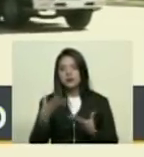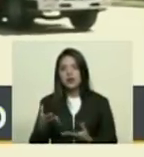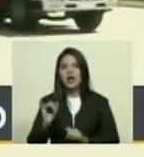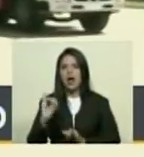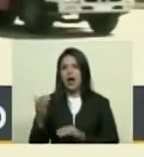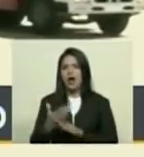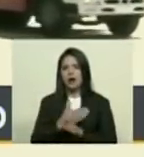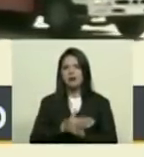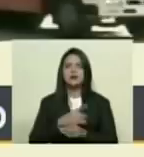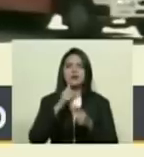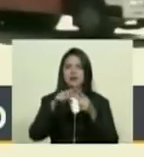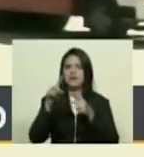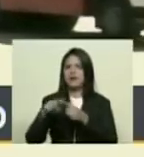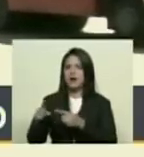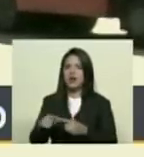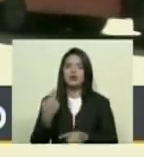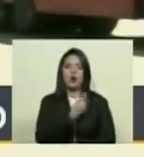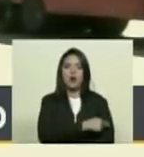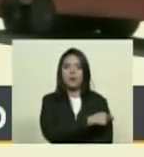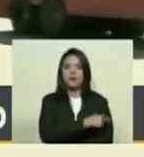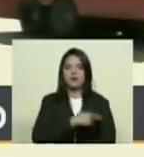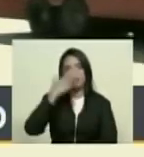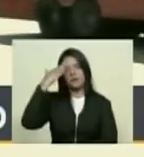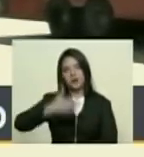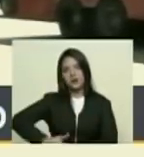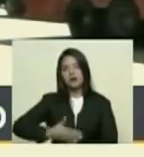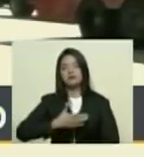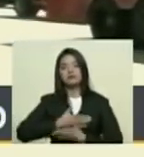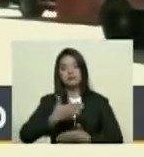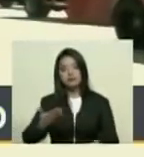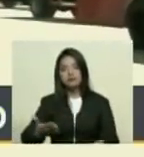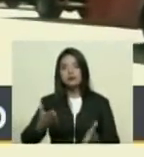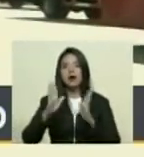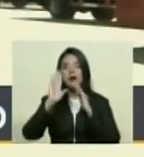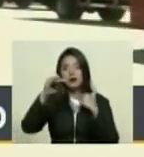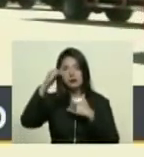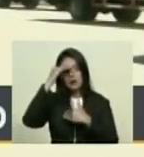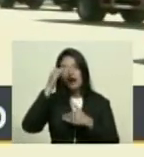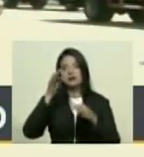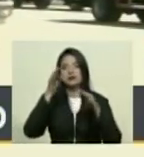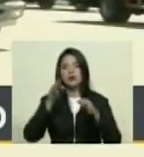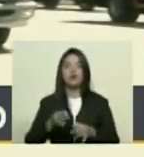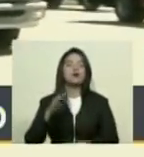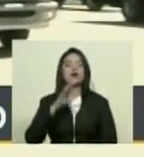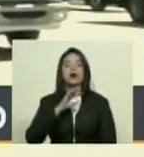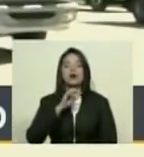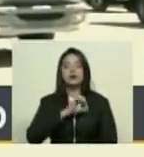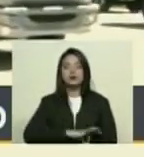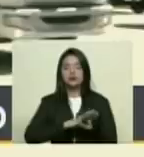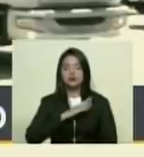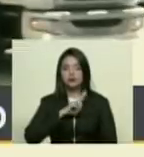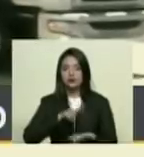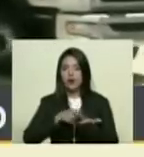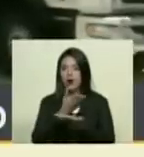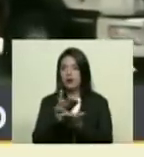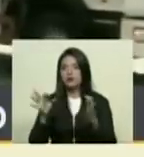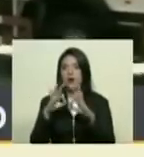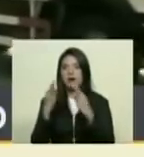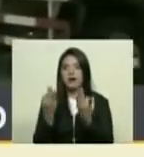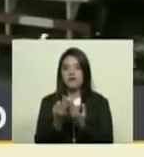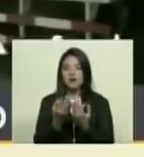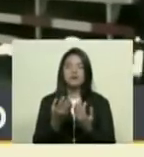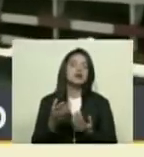a través de los diferentes hospitales militares que ofrecen servicio, seguridad social a la familia de los